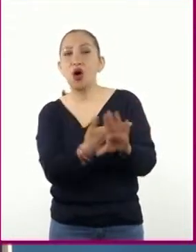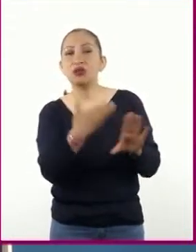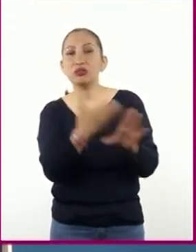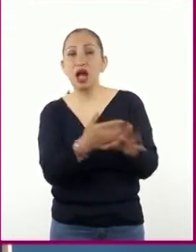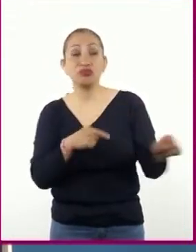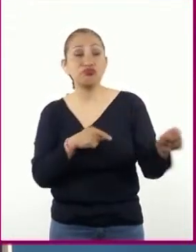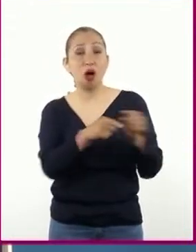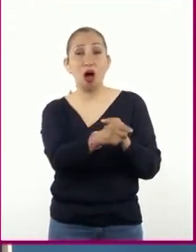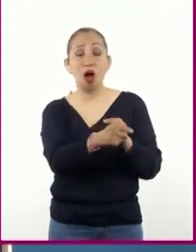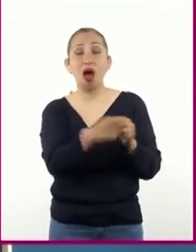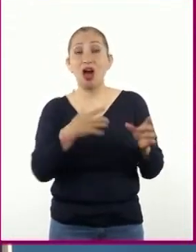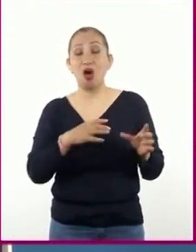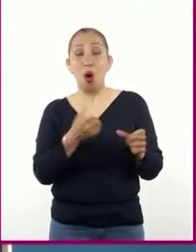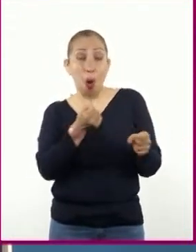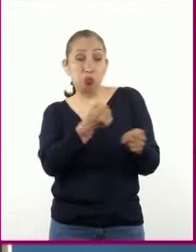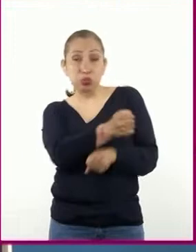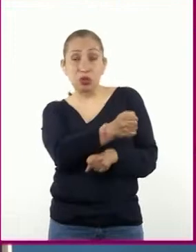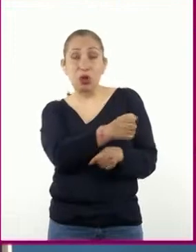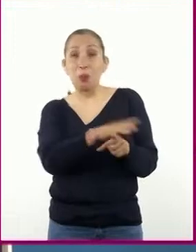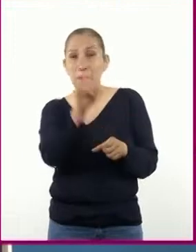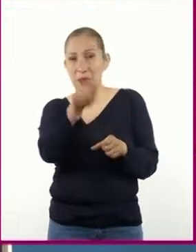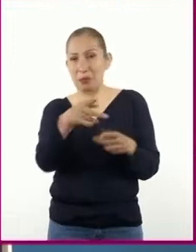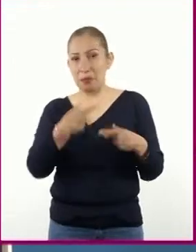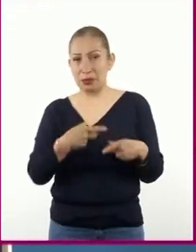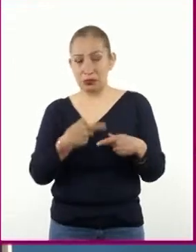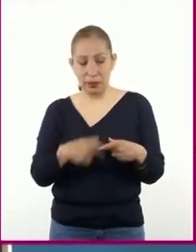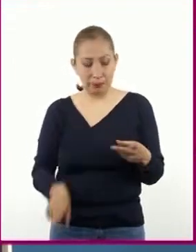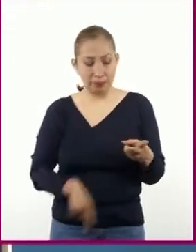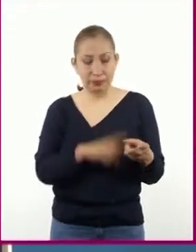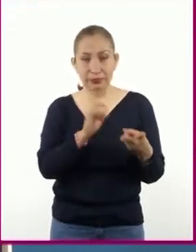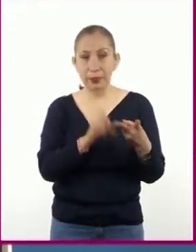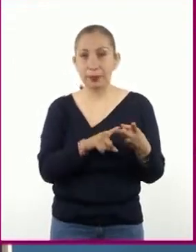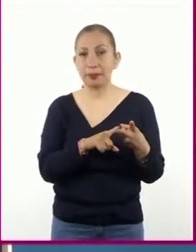o agresiones físicas efectuadas por él mismo.